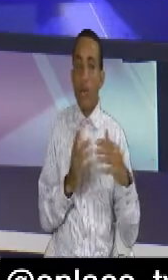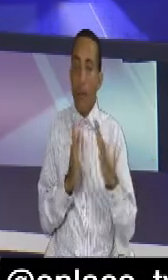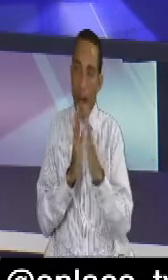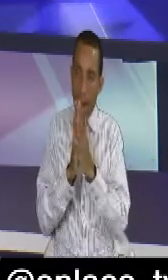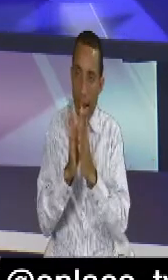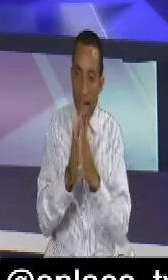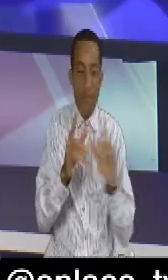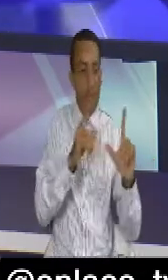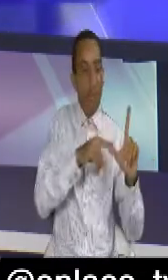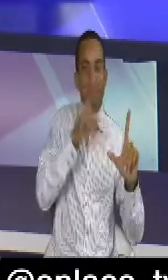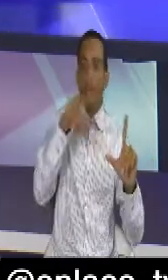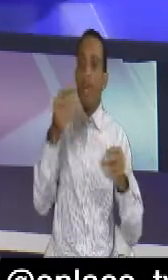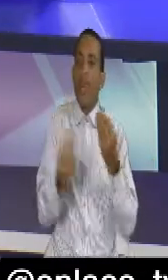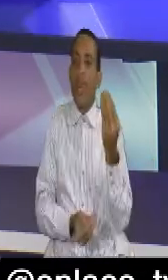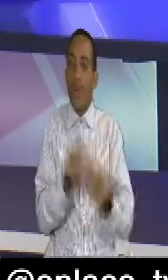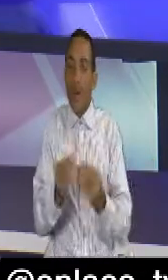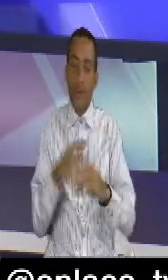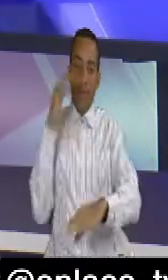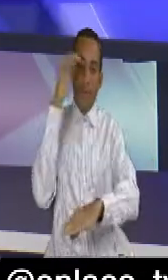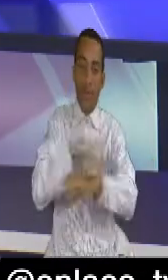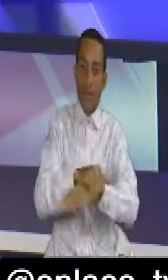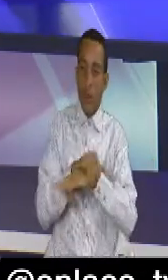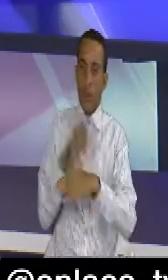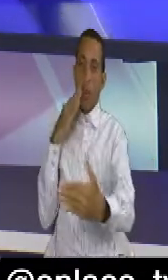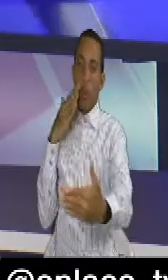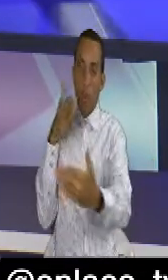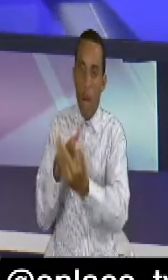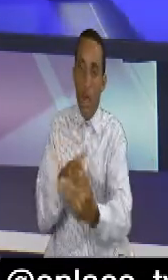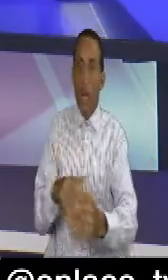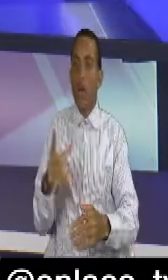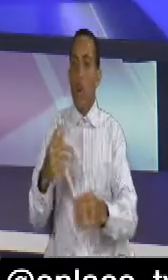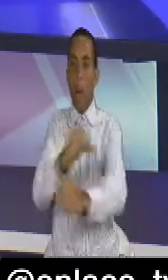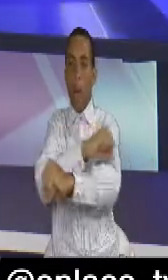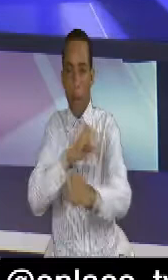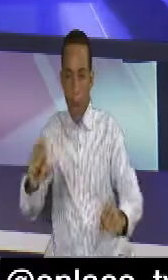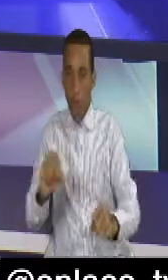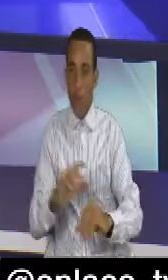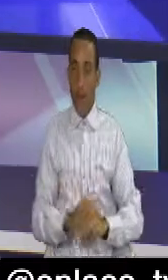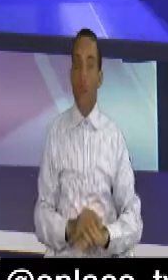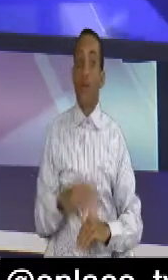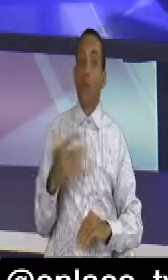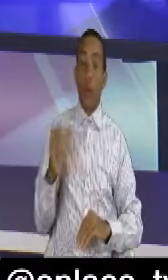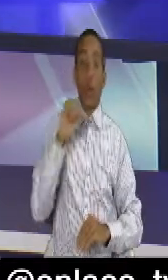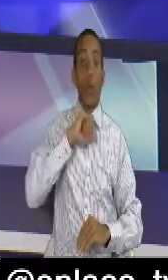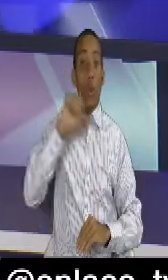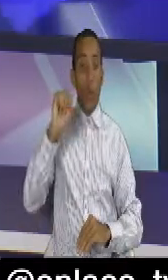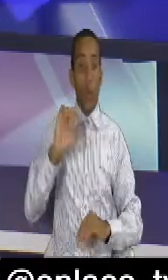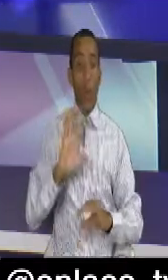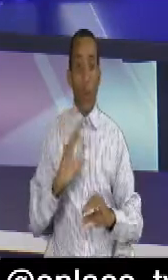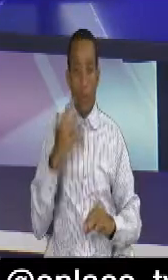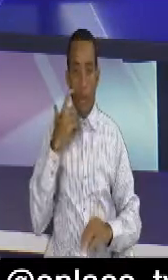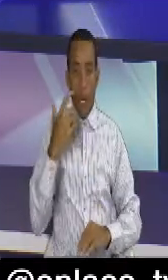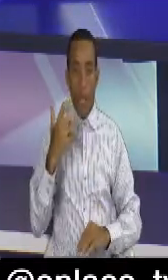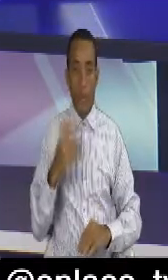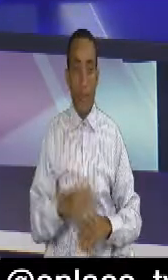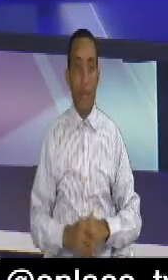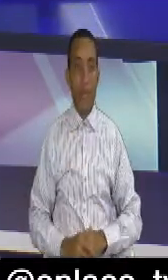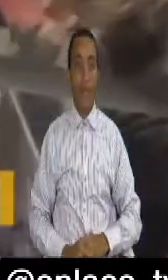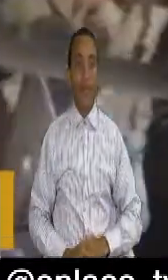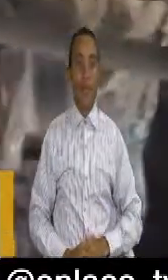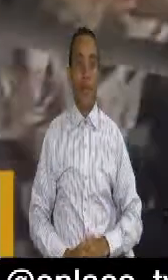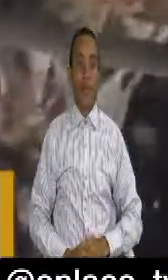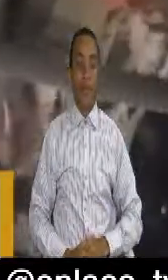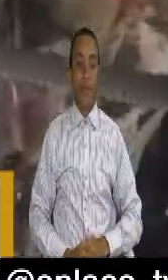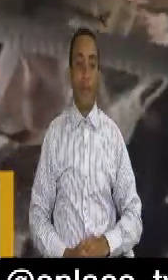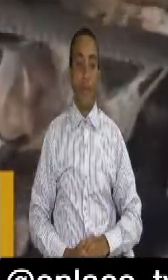armados organizados, capturas y destrucción de explosivos están entre los logros que más resaltan las autoridades. La